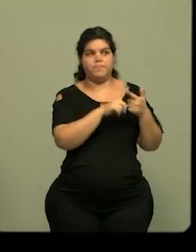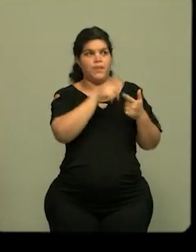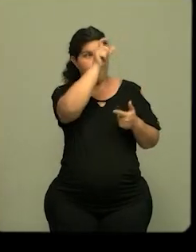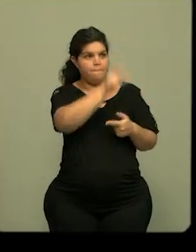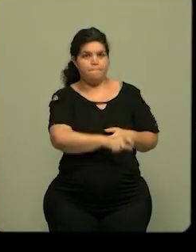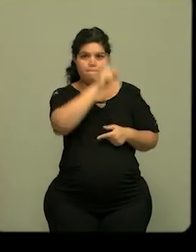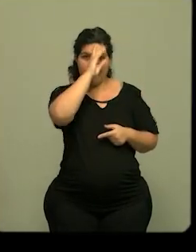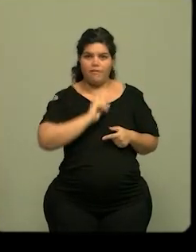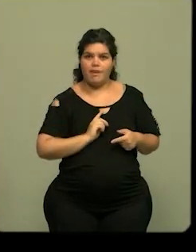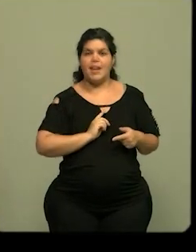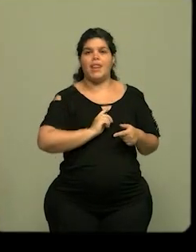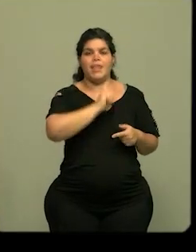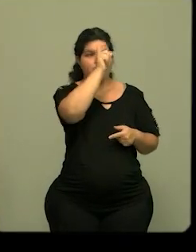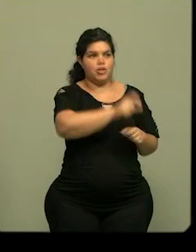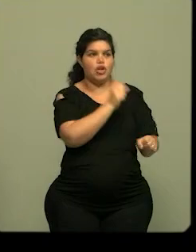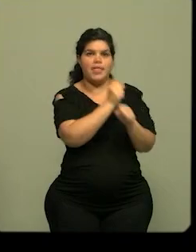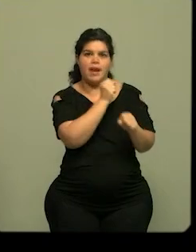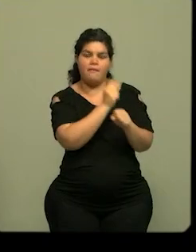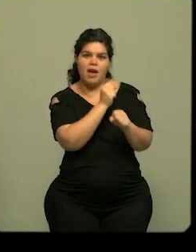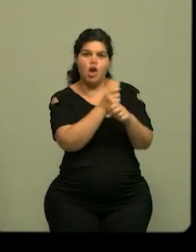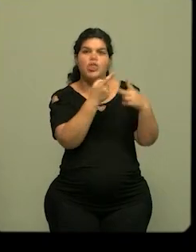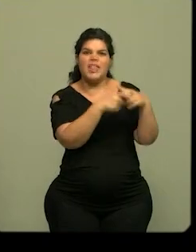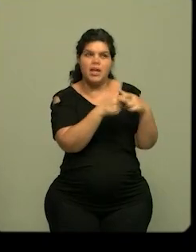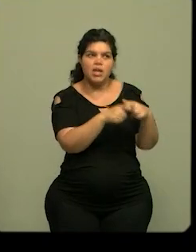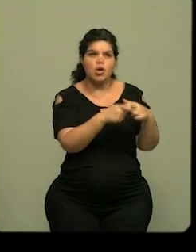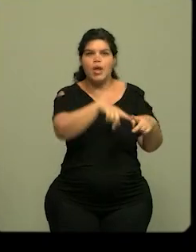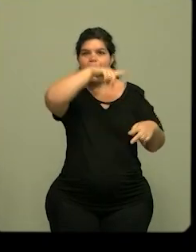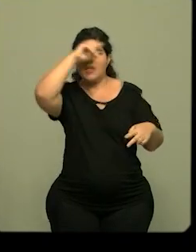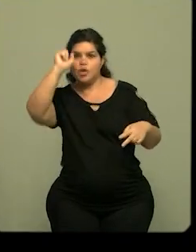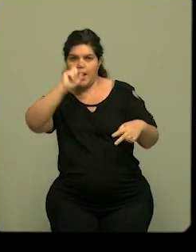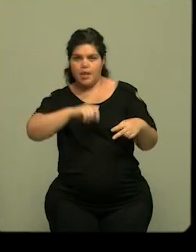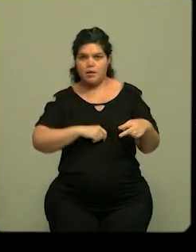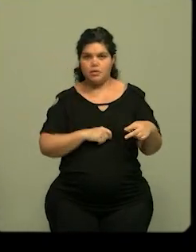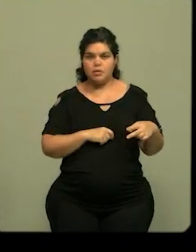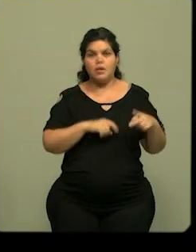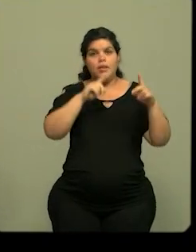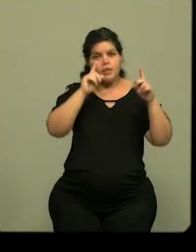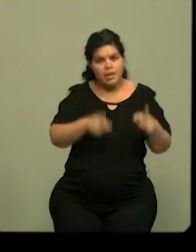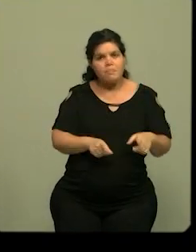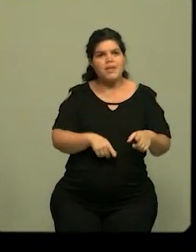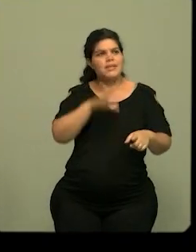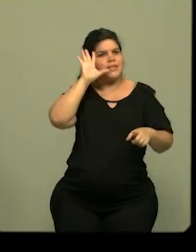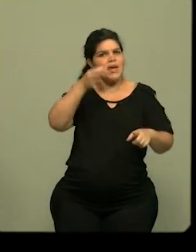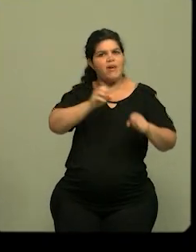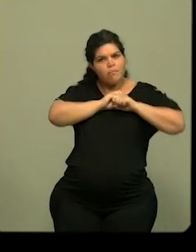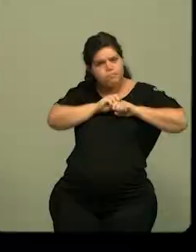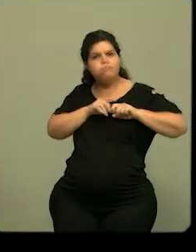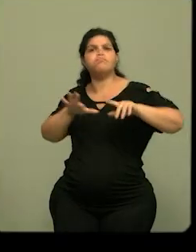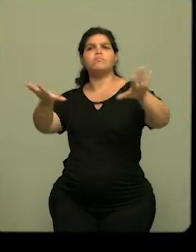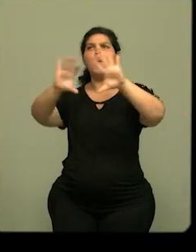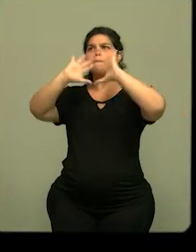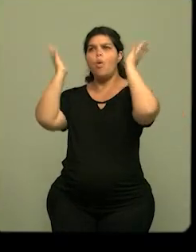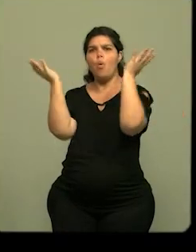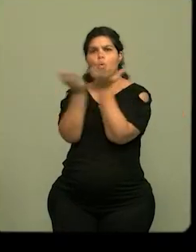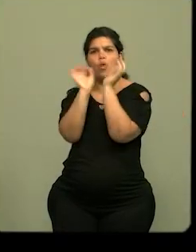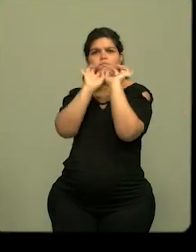contexto nacional, y también pensando, al ser una universidad nacional, el alcance que va a tener a A nivel... nivel internacional, porque